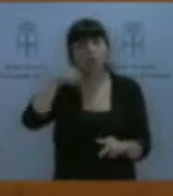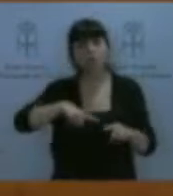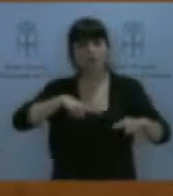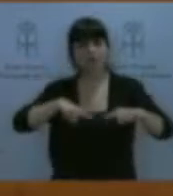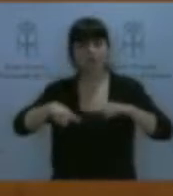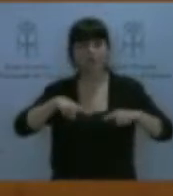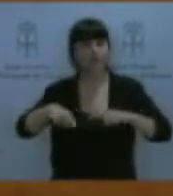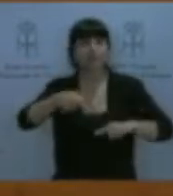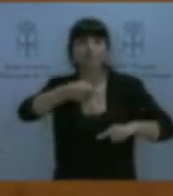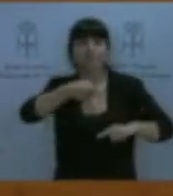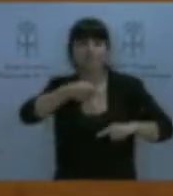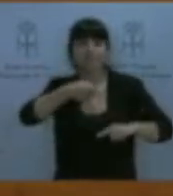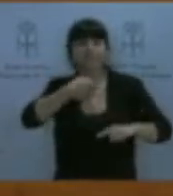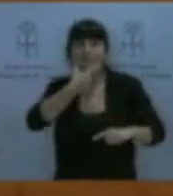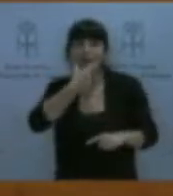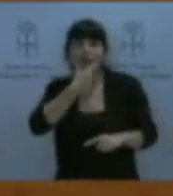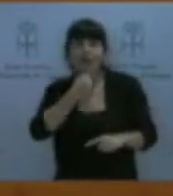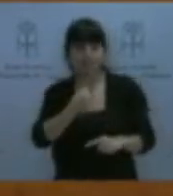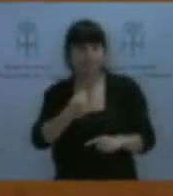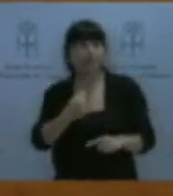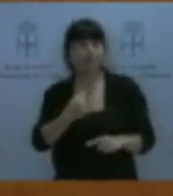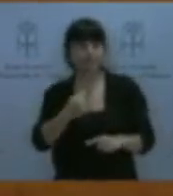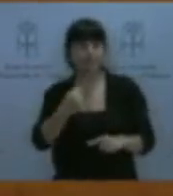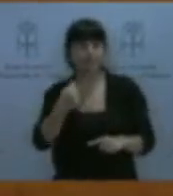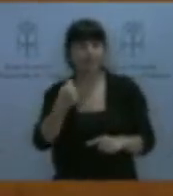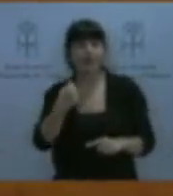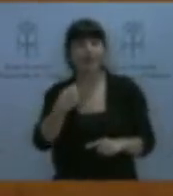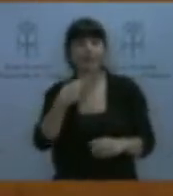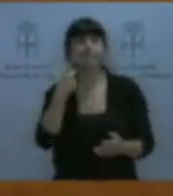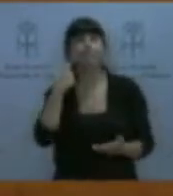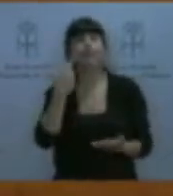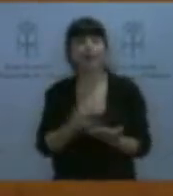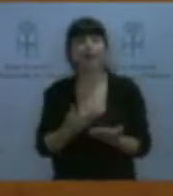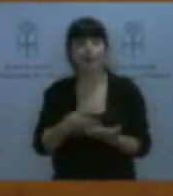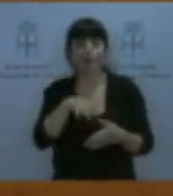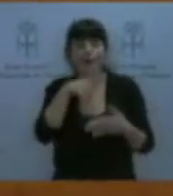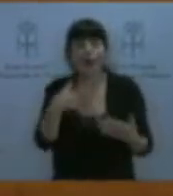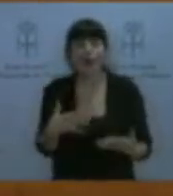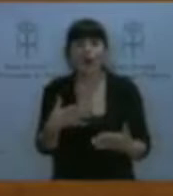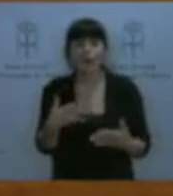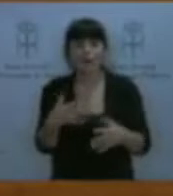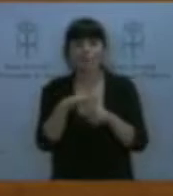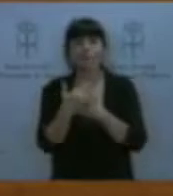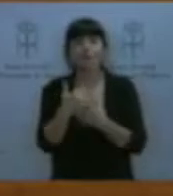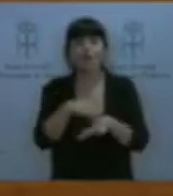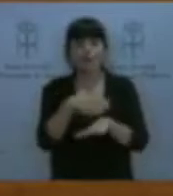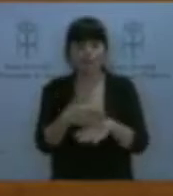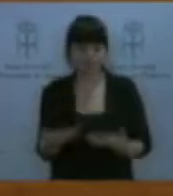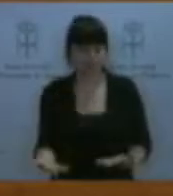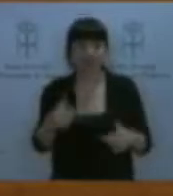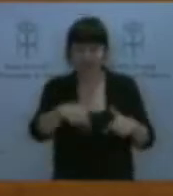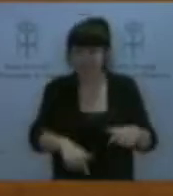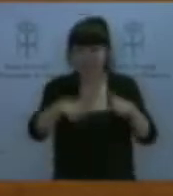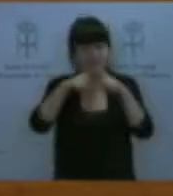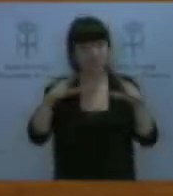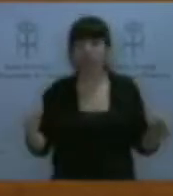de donde nos encontramos hoy, de nuestro presente. Cuesta comprender, por ejemplo, que Asturias, una tierra privilegiada por tantos motivos,